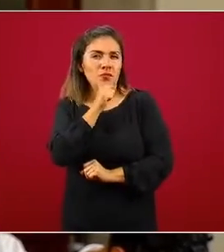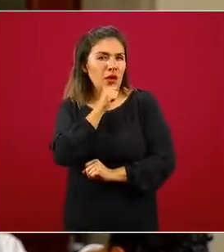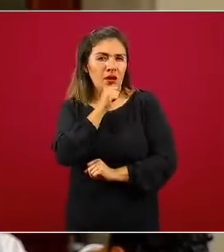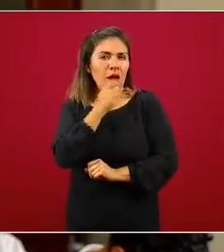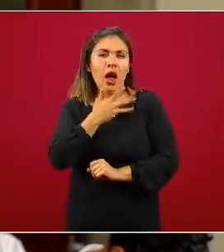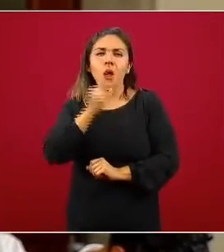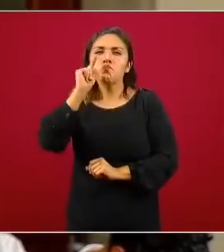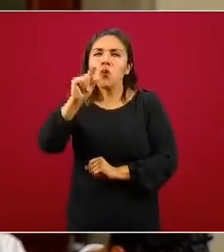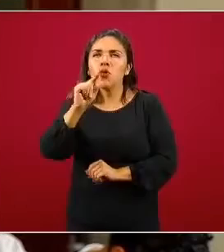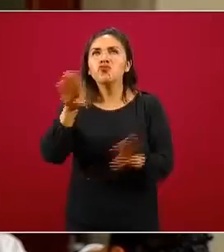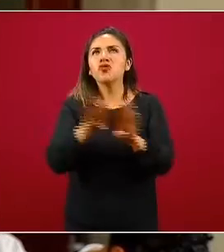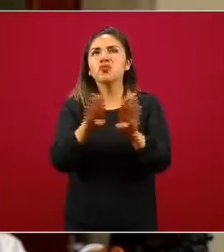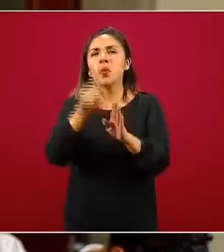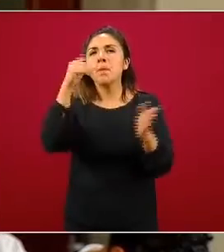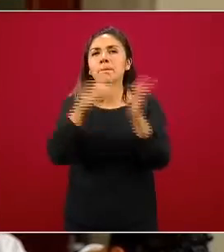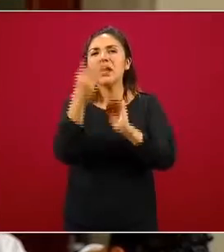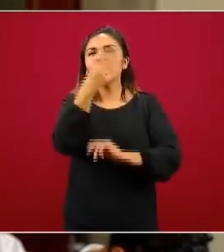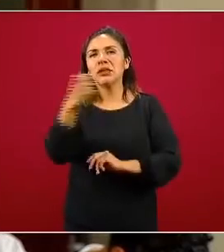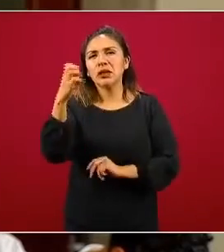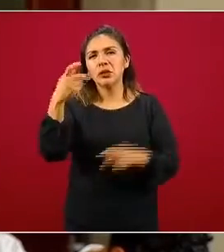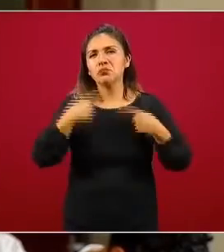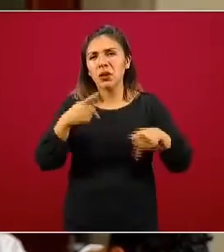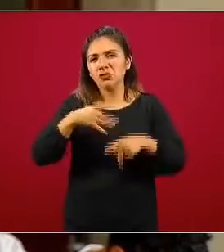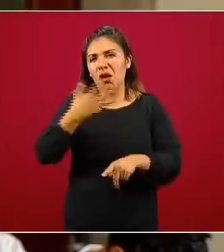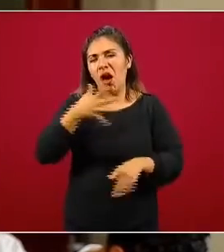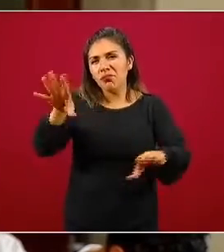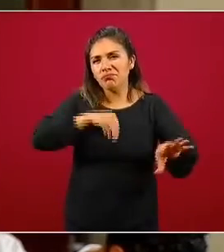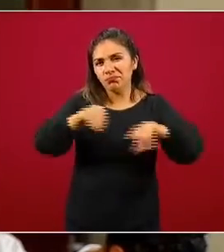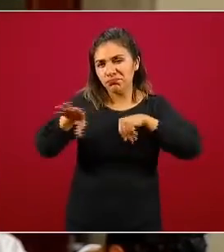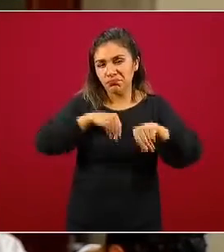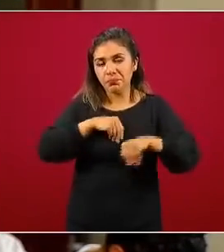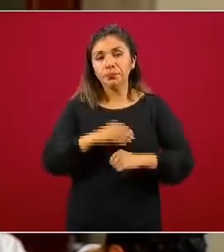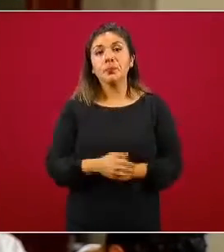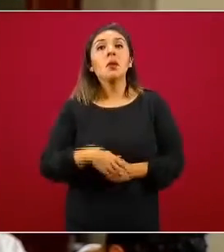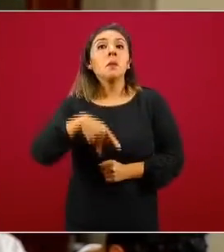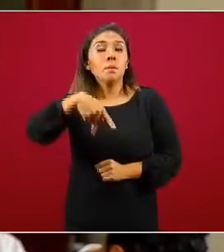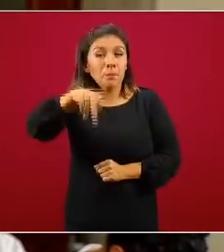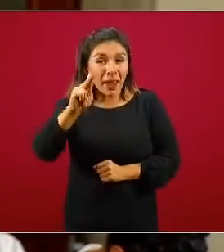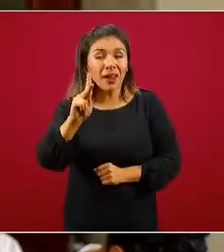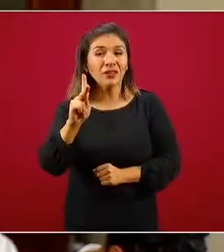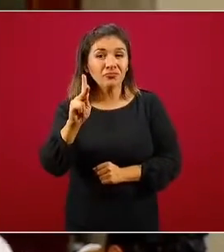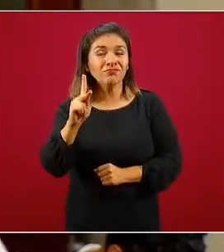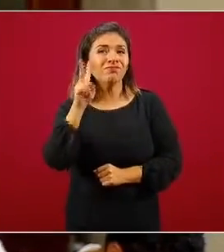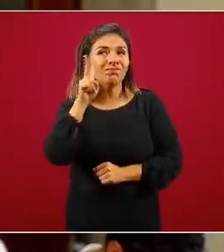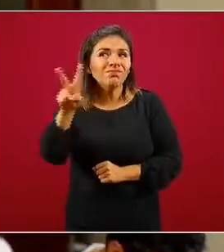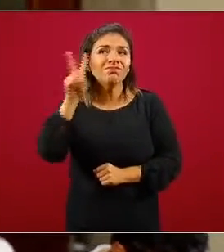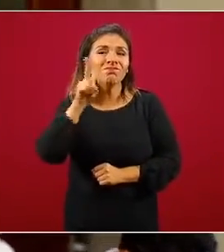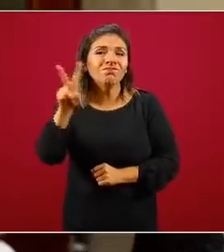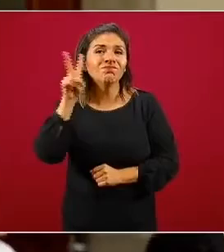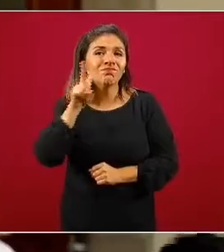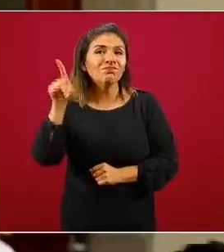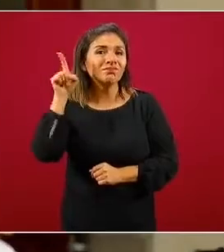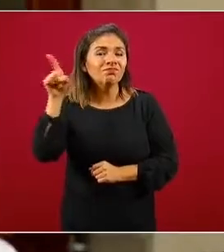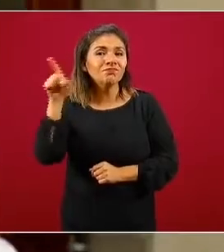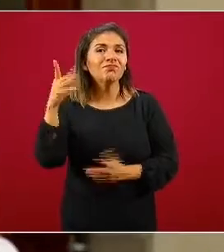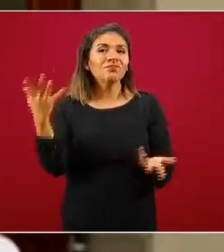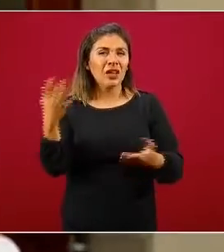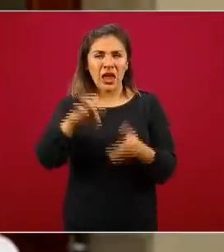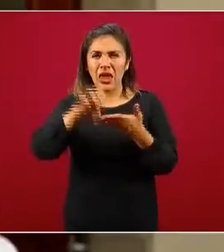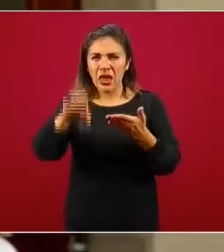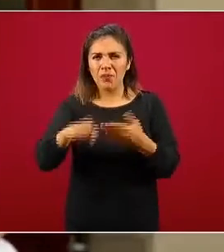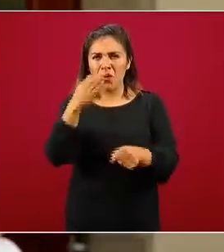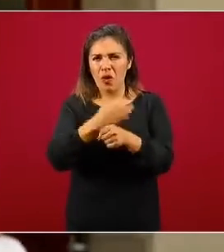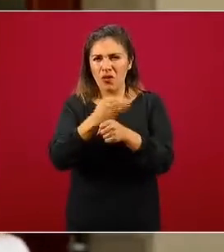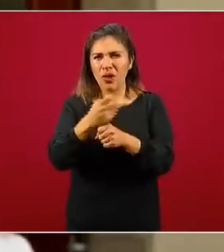mucho, tenemos poco más de 1,300 casos confirmados. Más sin embargo, hemos visto por ejemplo, ahorita en el